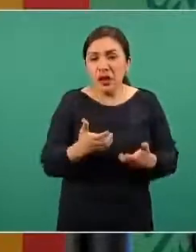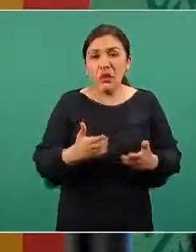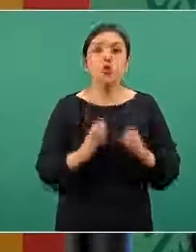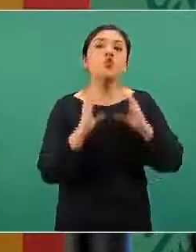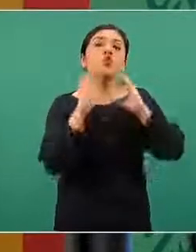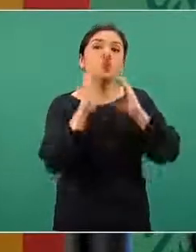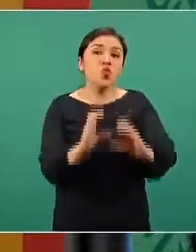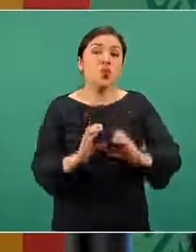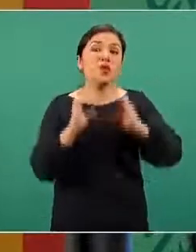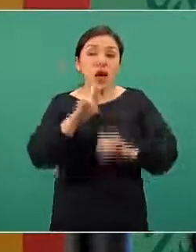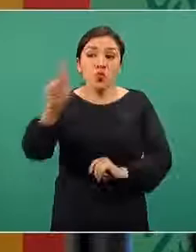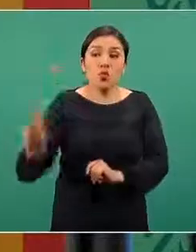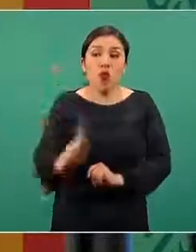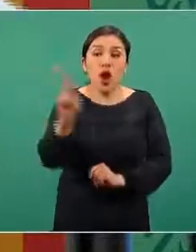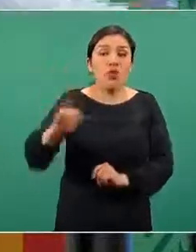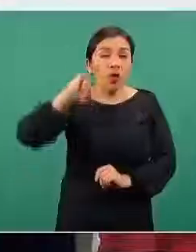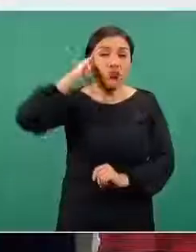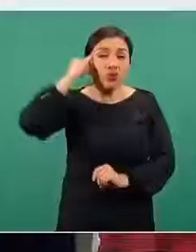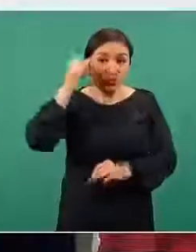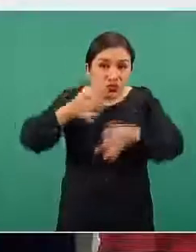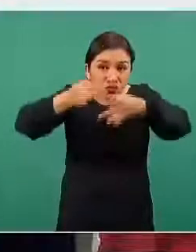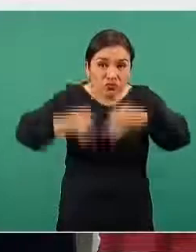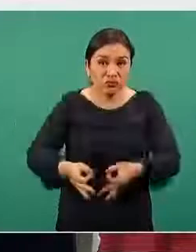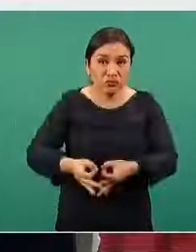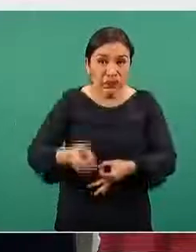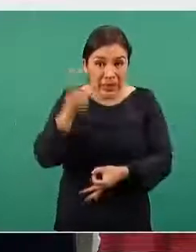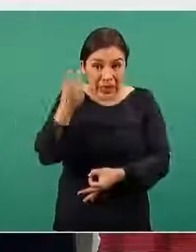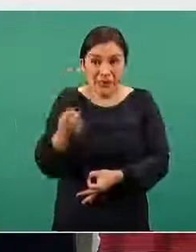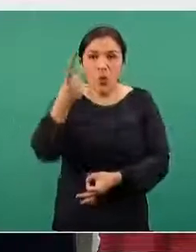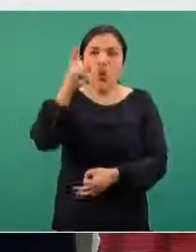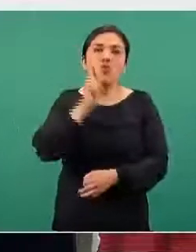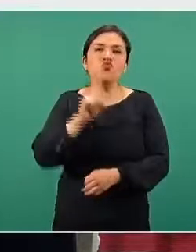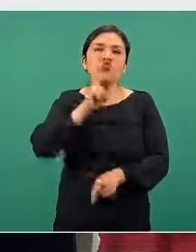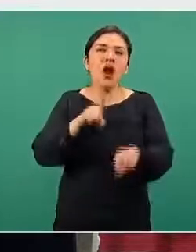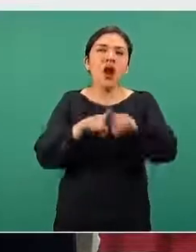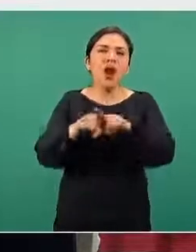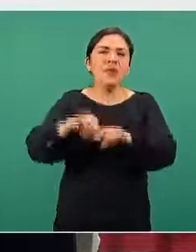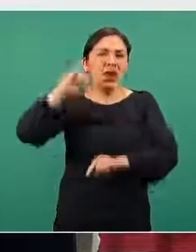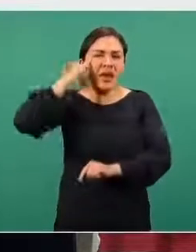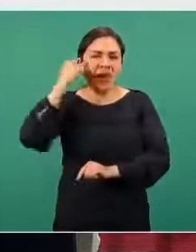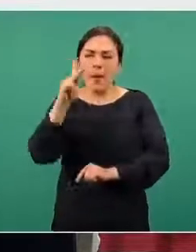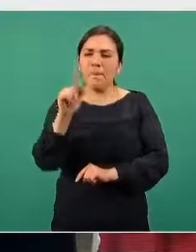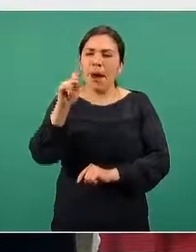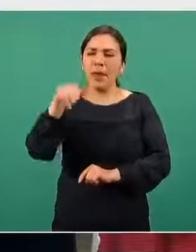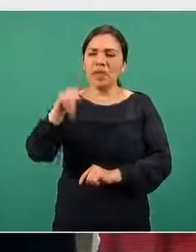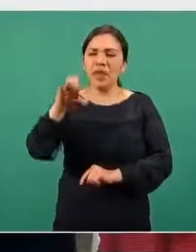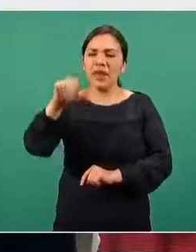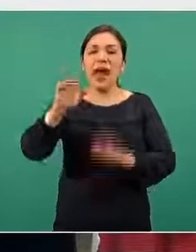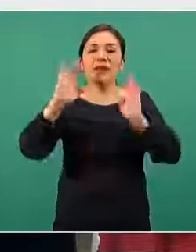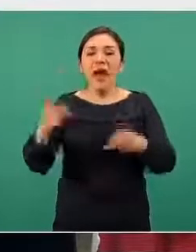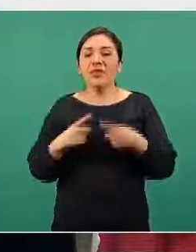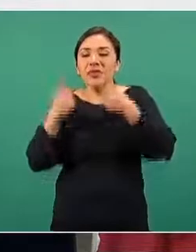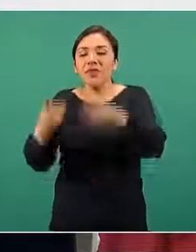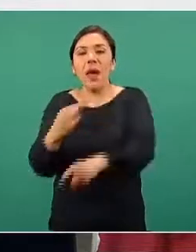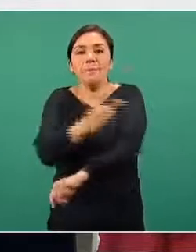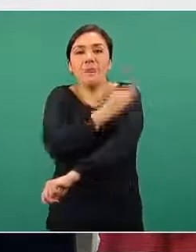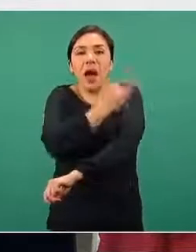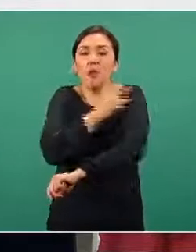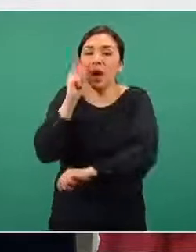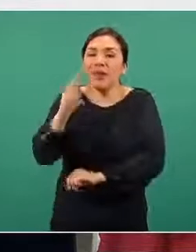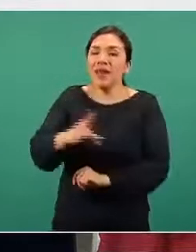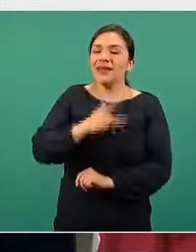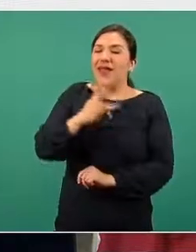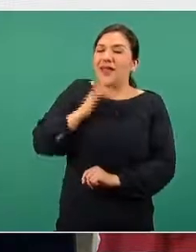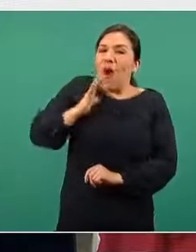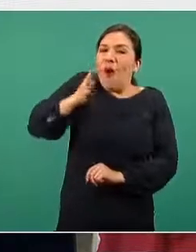cuidar a nuestros pueblos originarios. Ahí está una hermana indígena papanteca recibiendo su vacuna. Vieran qué orgullo se